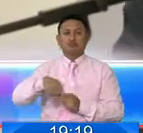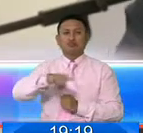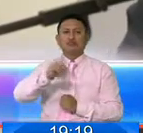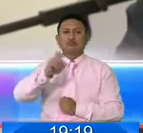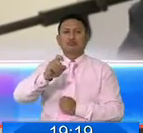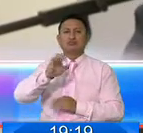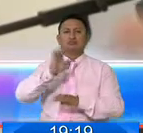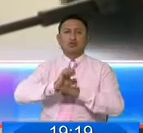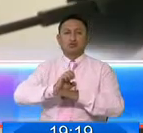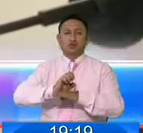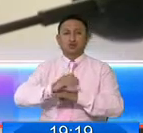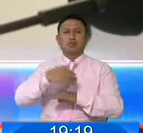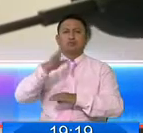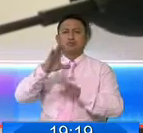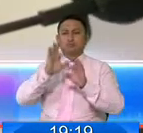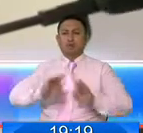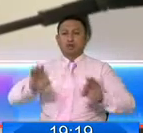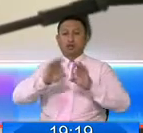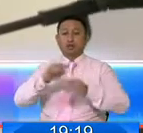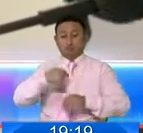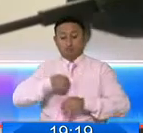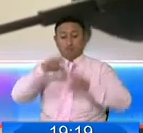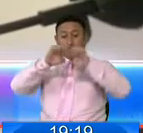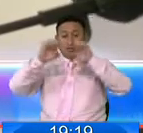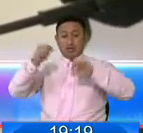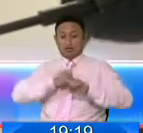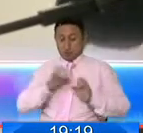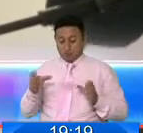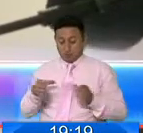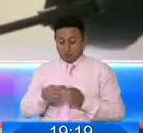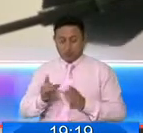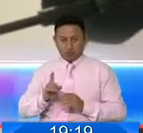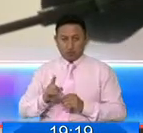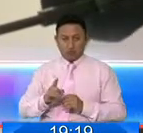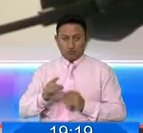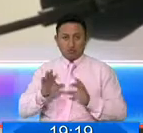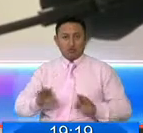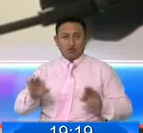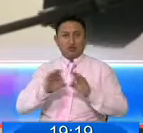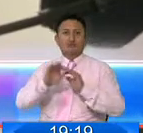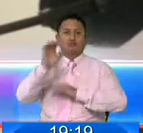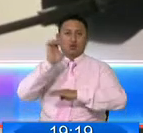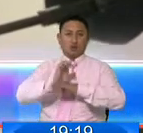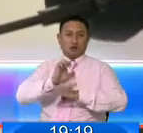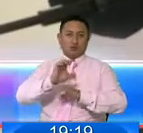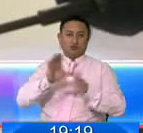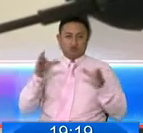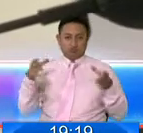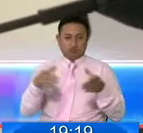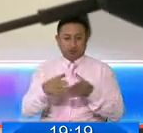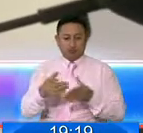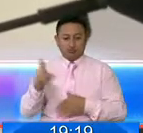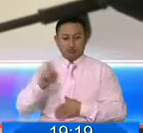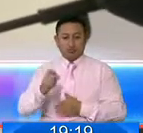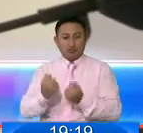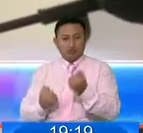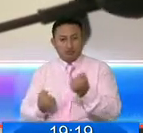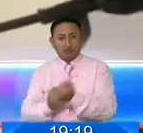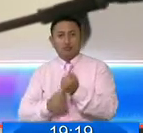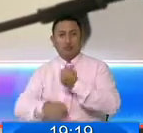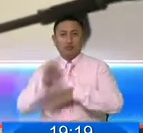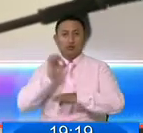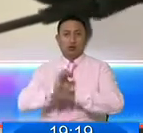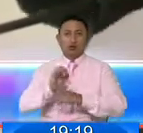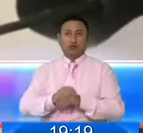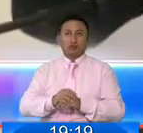país es más importante que mi empresa, que mi sector, que mi gremio. Tenemos que salvar el país porque es el